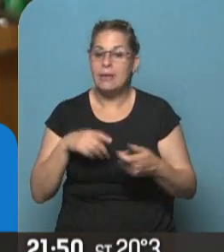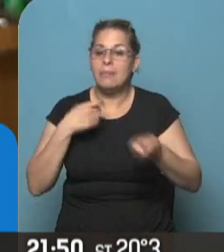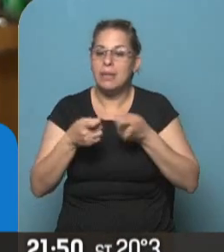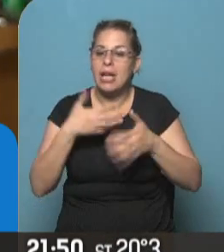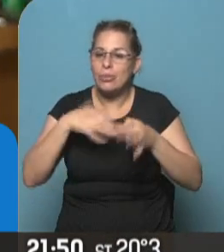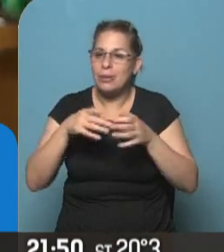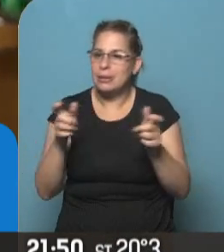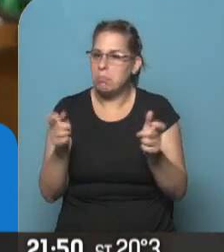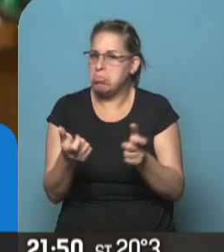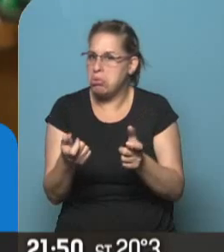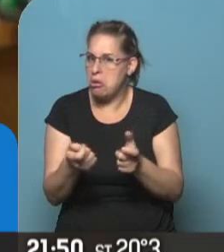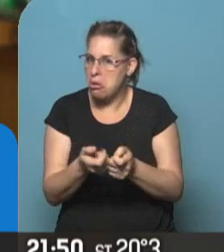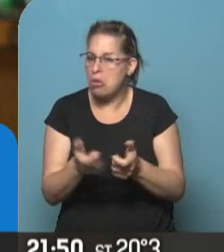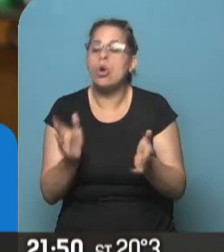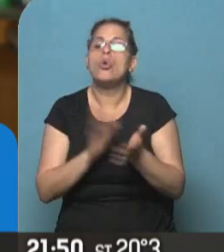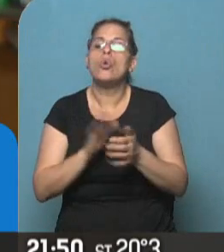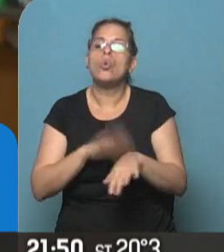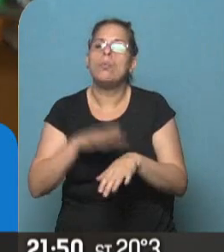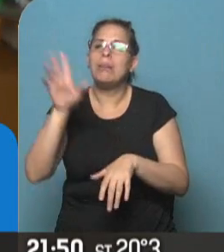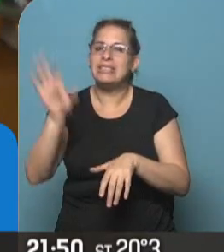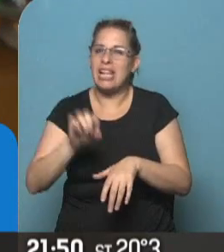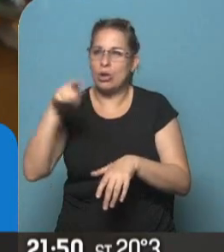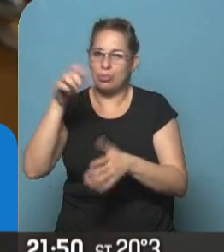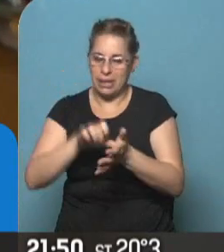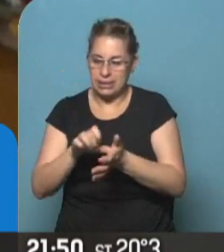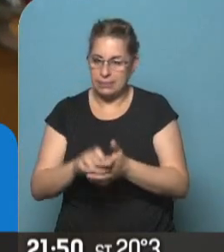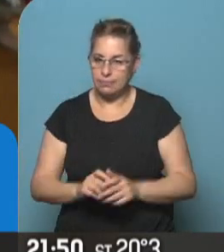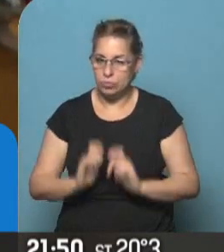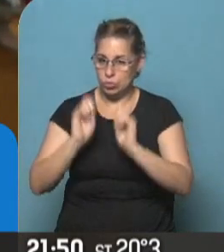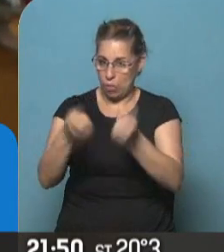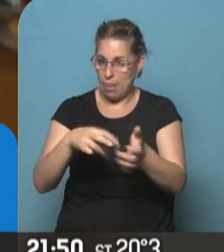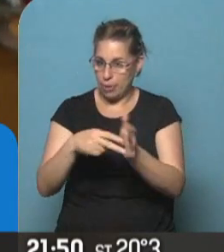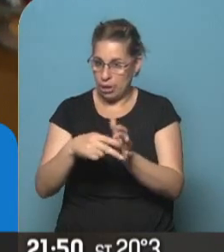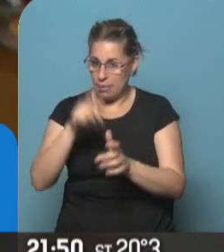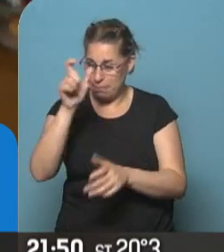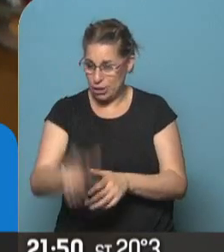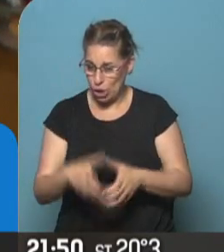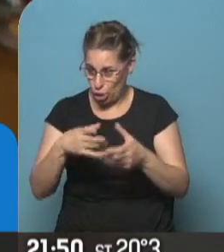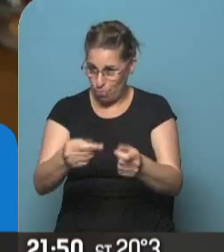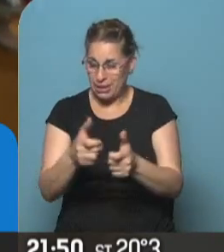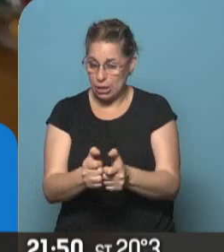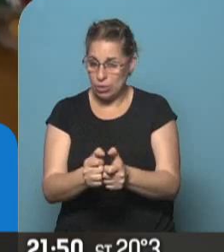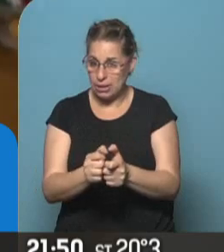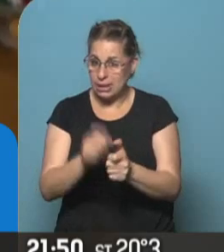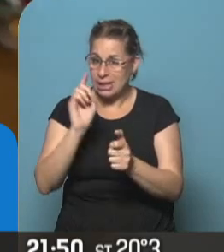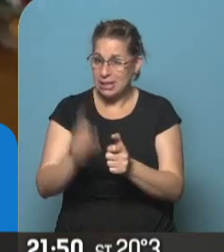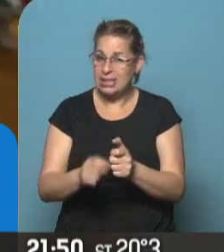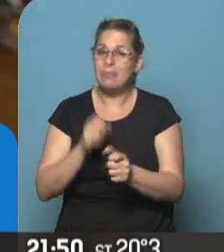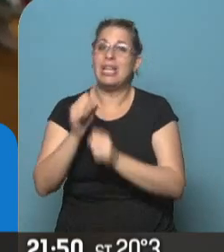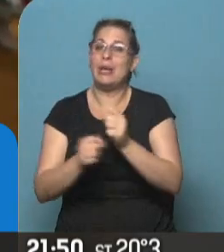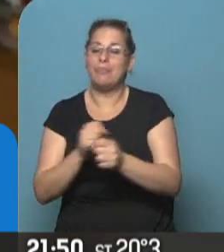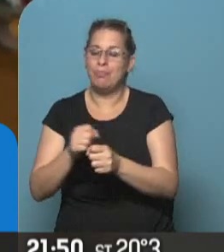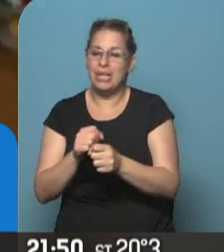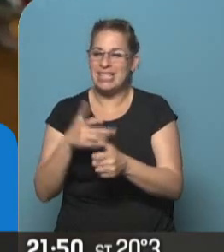ventas pero que la resolución del problema se la traslada al usuario final y al operador que es el que